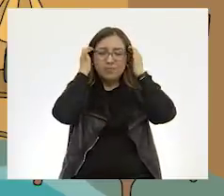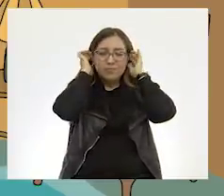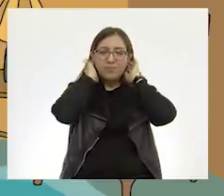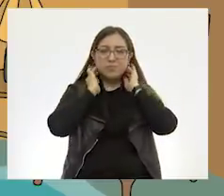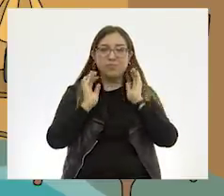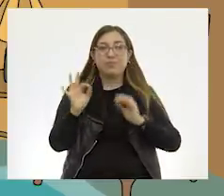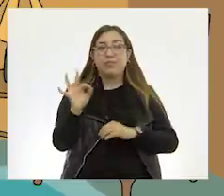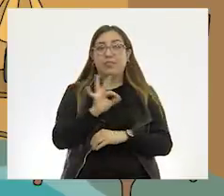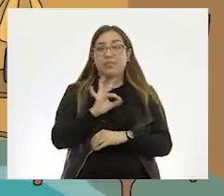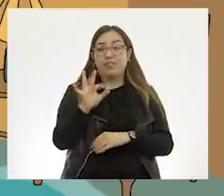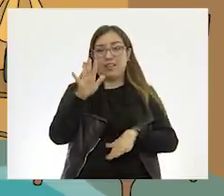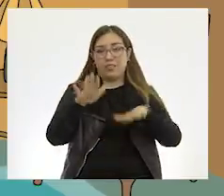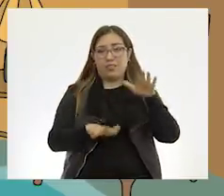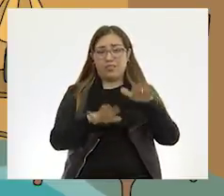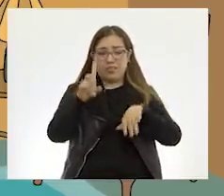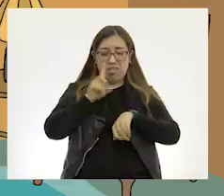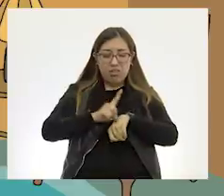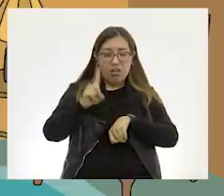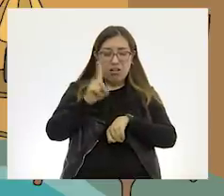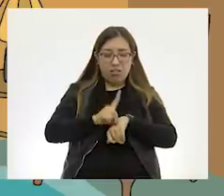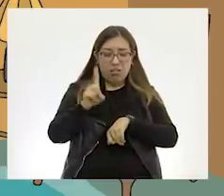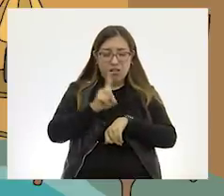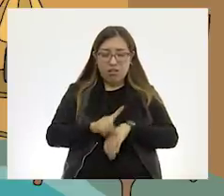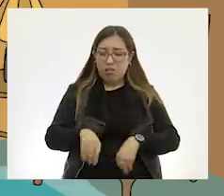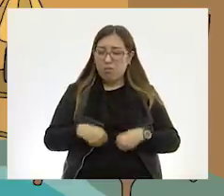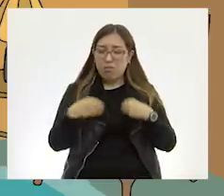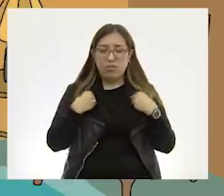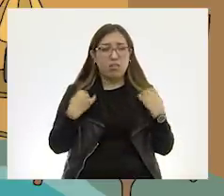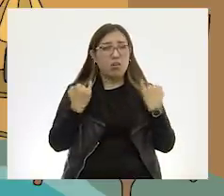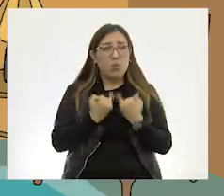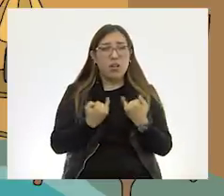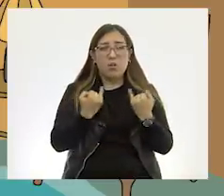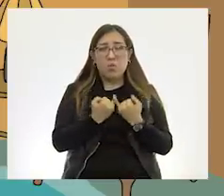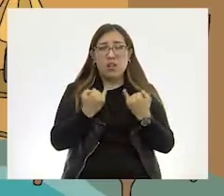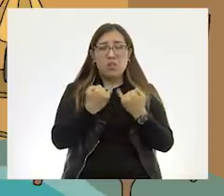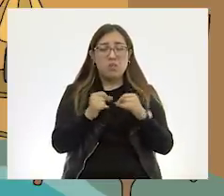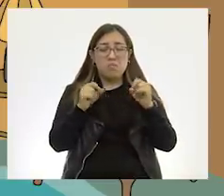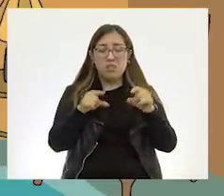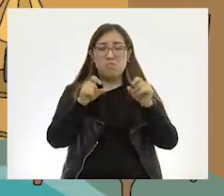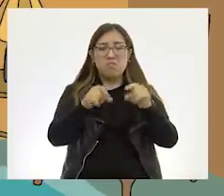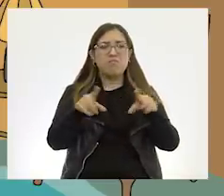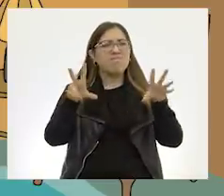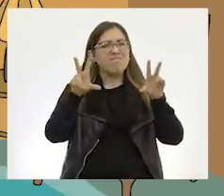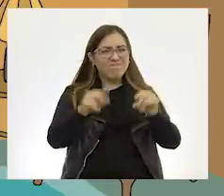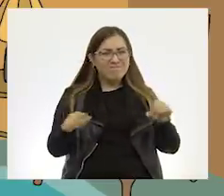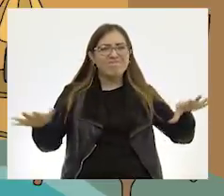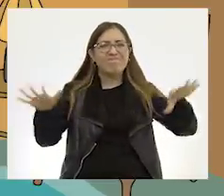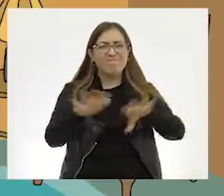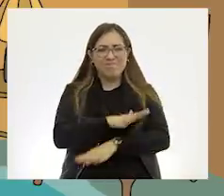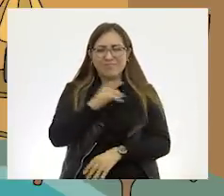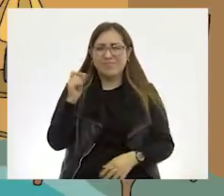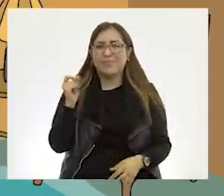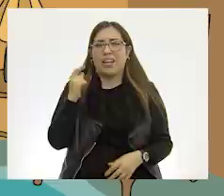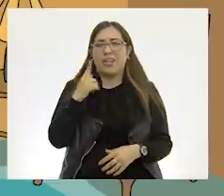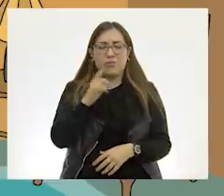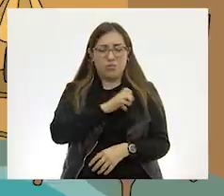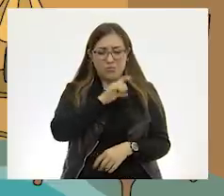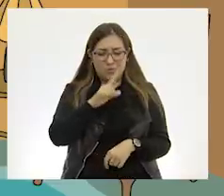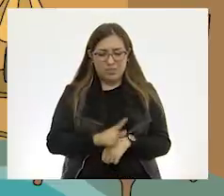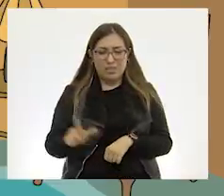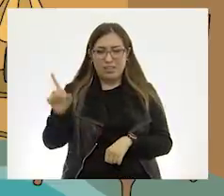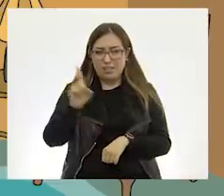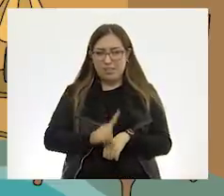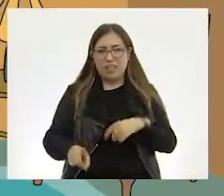escapa uno de su cotidianidad, de su realidad, y así pues ayuda, ¿sí?, a que se aprenda, se entienda, pues palabras,